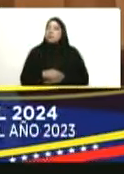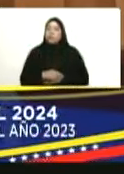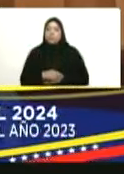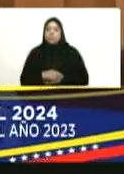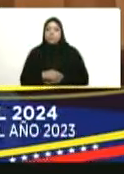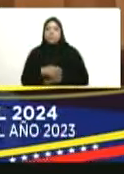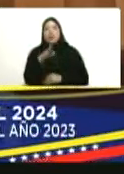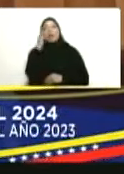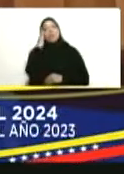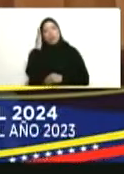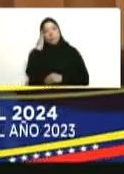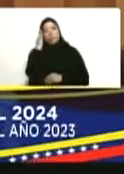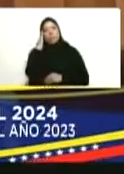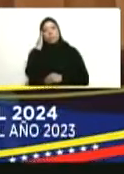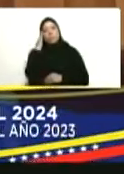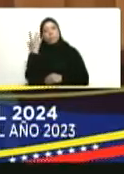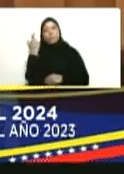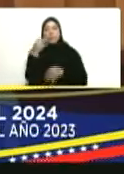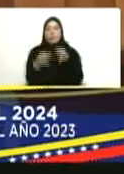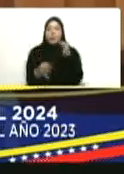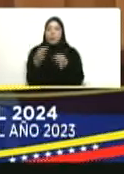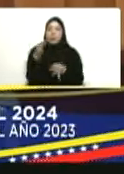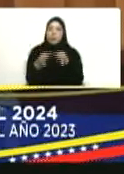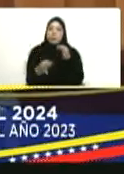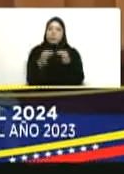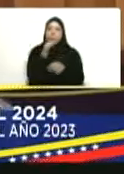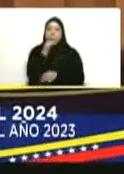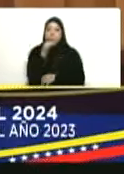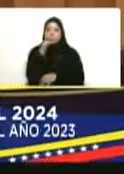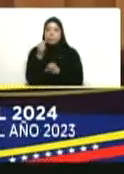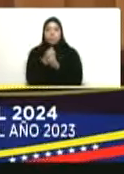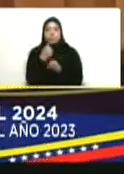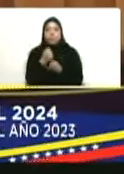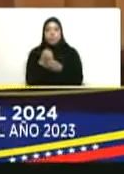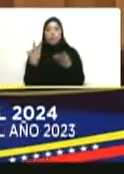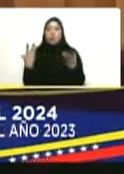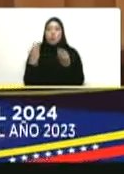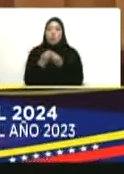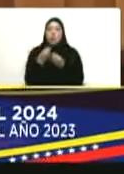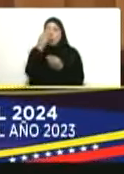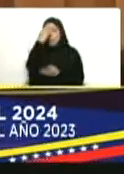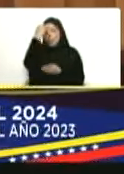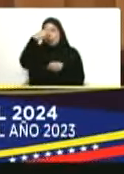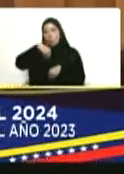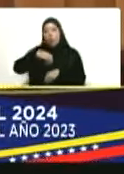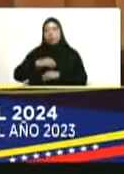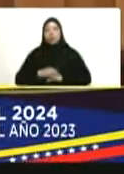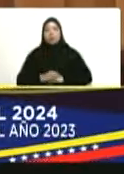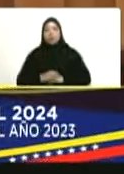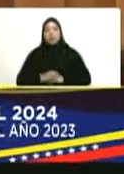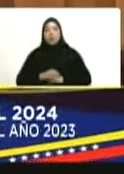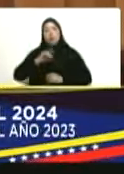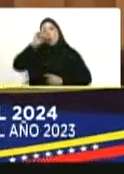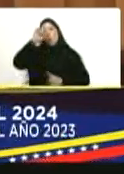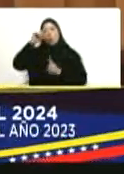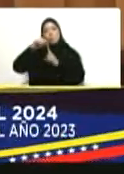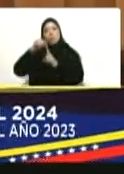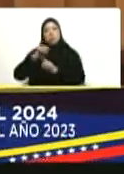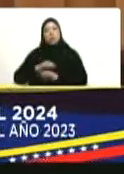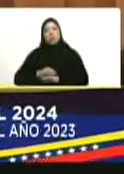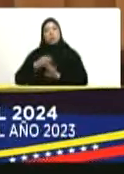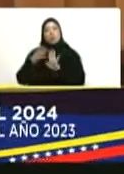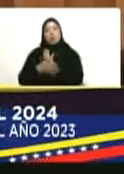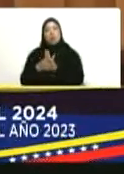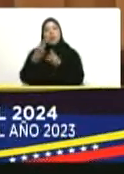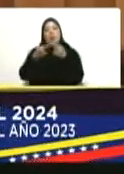y sabia por el Tribunal Supremo de Justicia como un acuerdo que apunta hacia